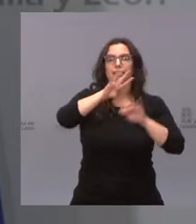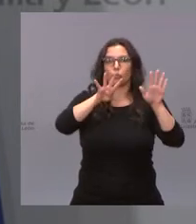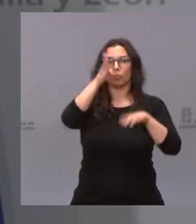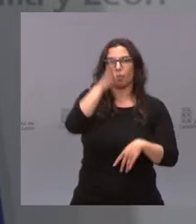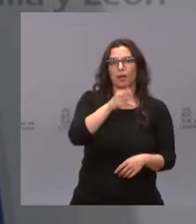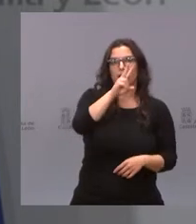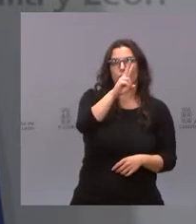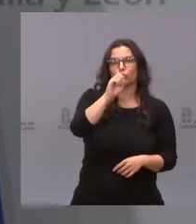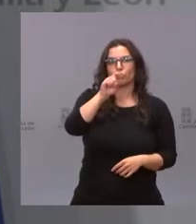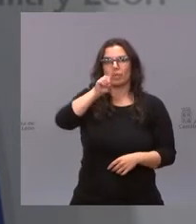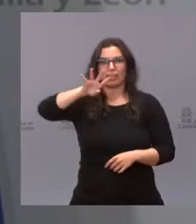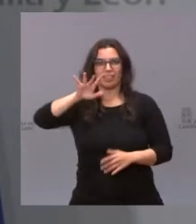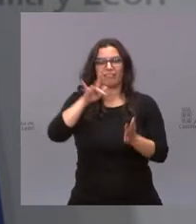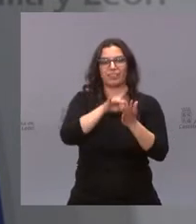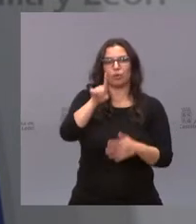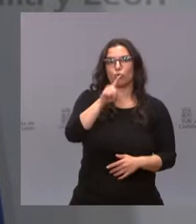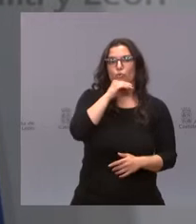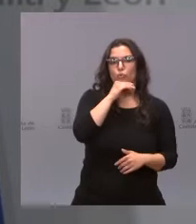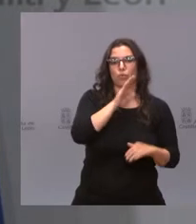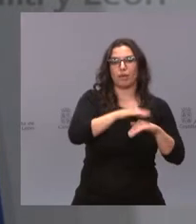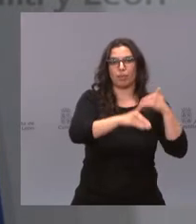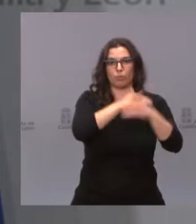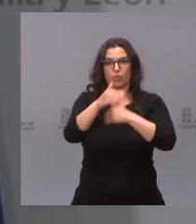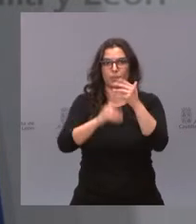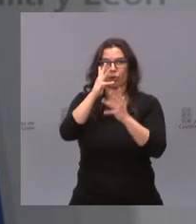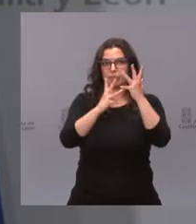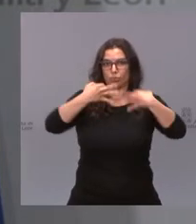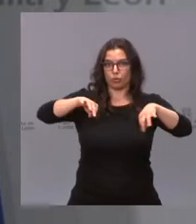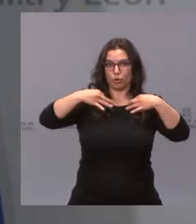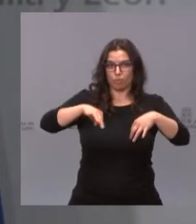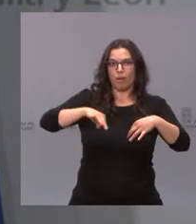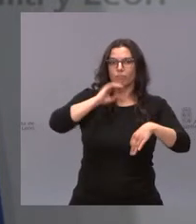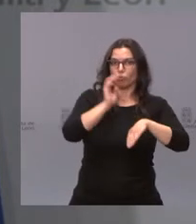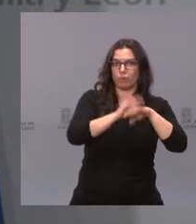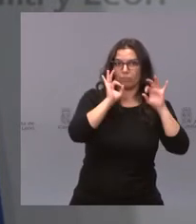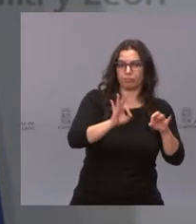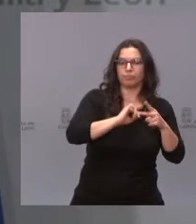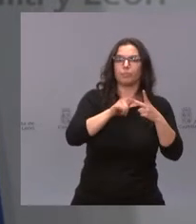39/2015 de 1 de octubre de Procedimiento Administrativo Común y del Real Decreto